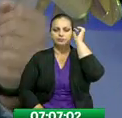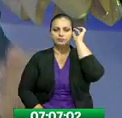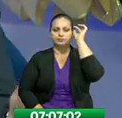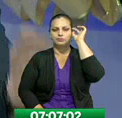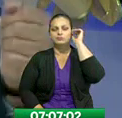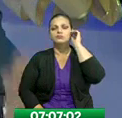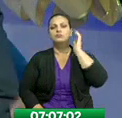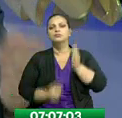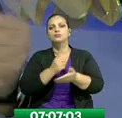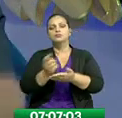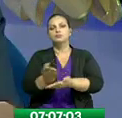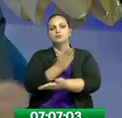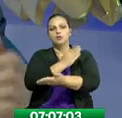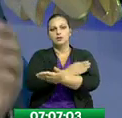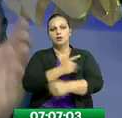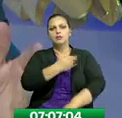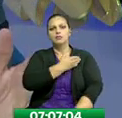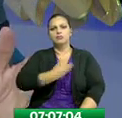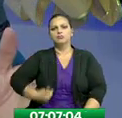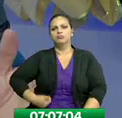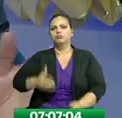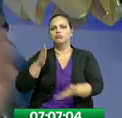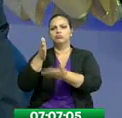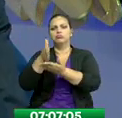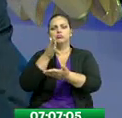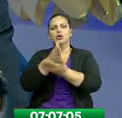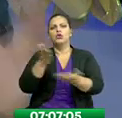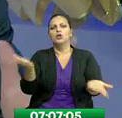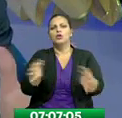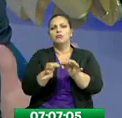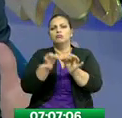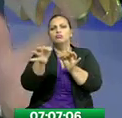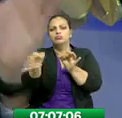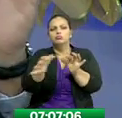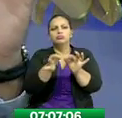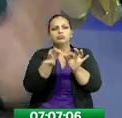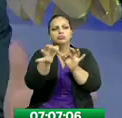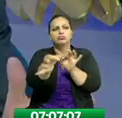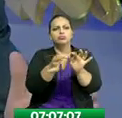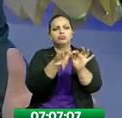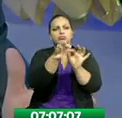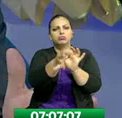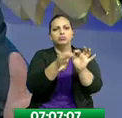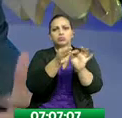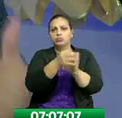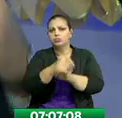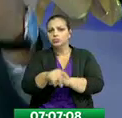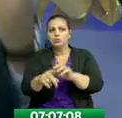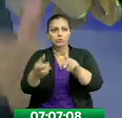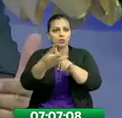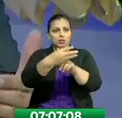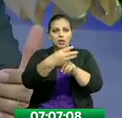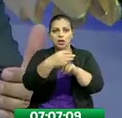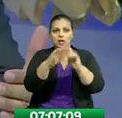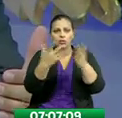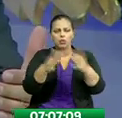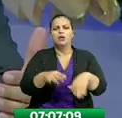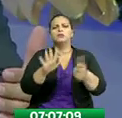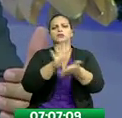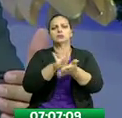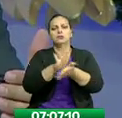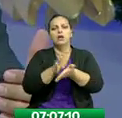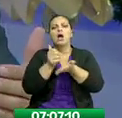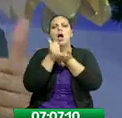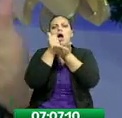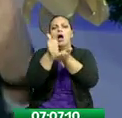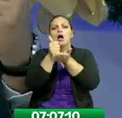por parroquia, semana por semana. Hasta septiembre de 2020 vamos a cubrir a todas las parroquias con conectividad 3G, incrementar la cobertura 4G